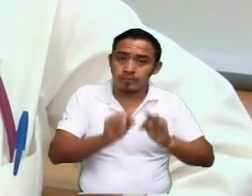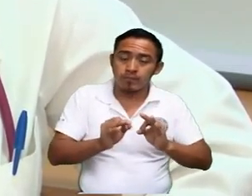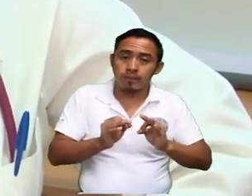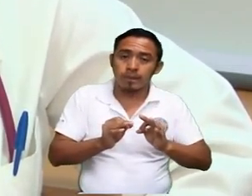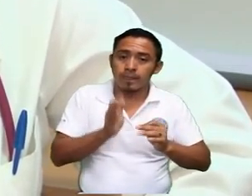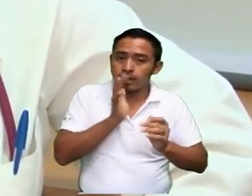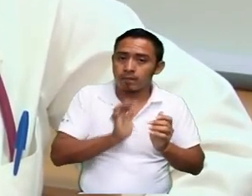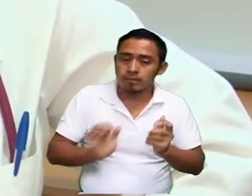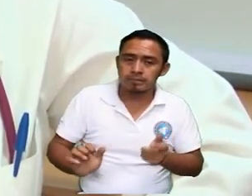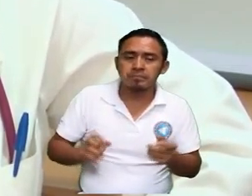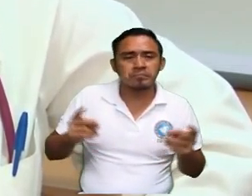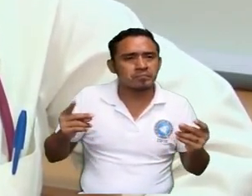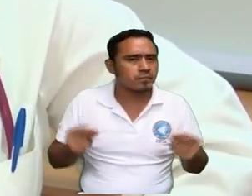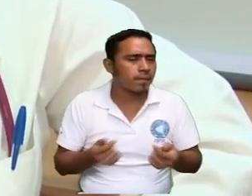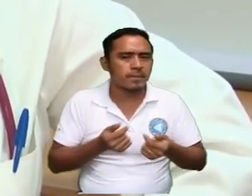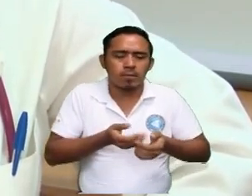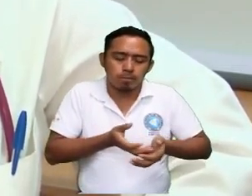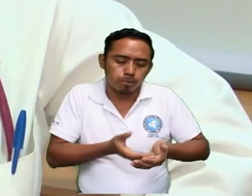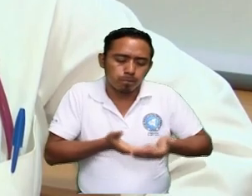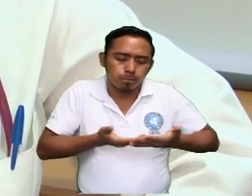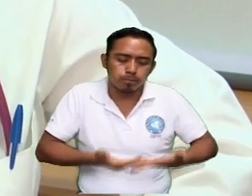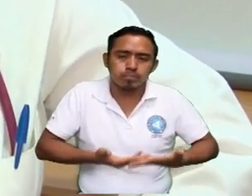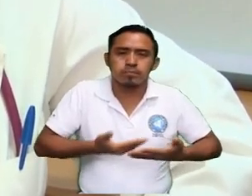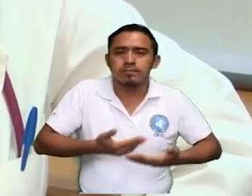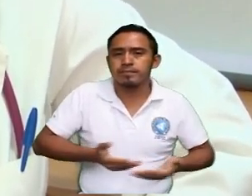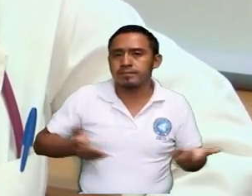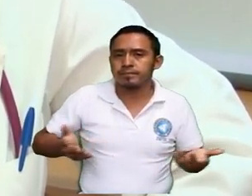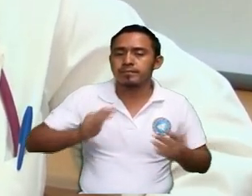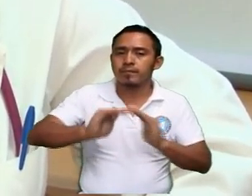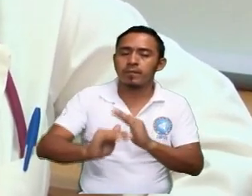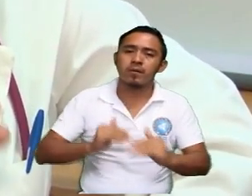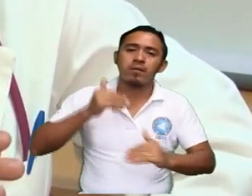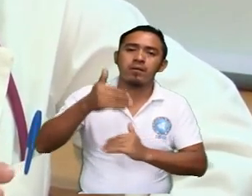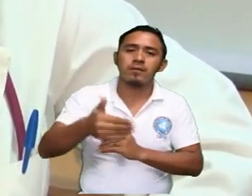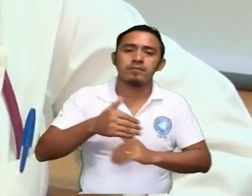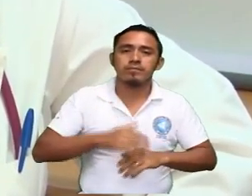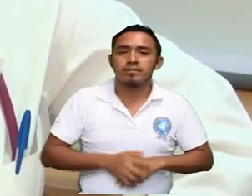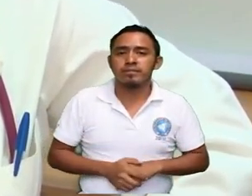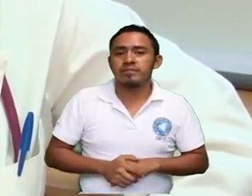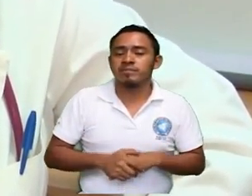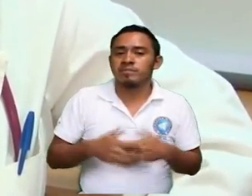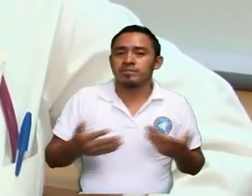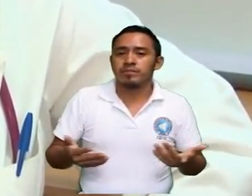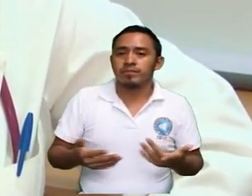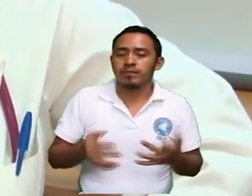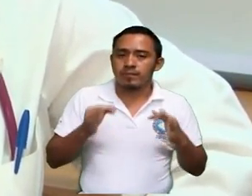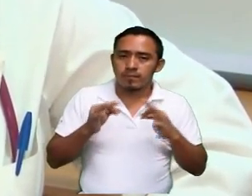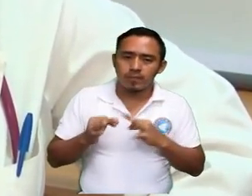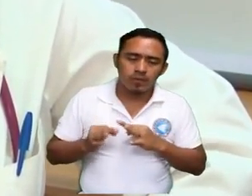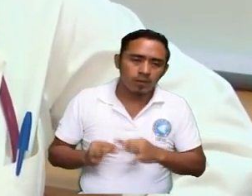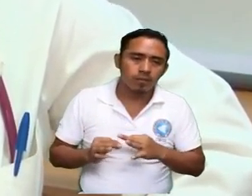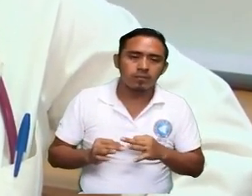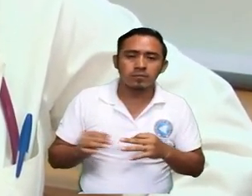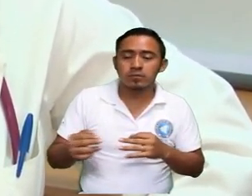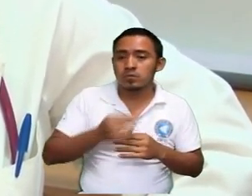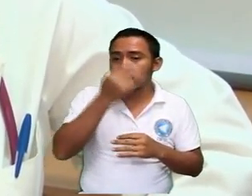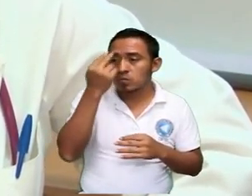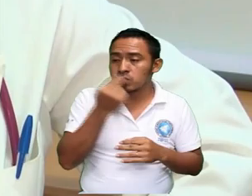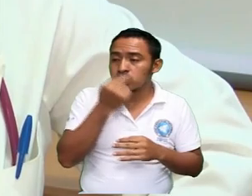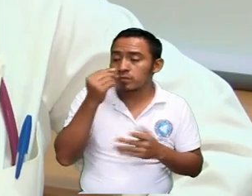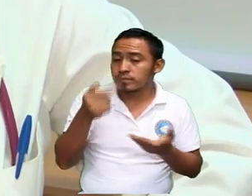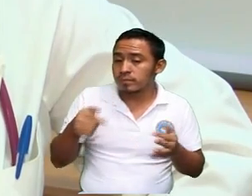que el niño gane peso más rápidamente. Y para posterior poderle dar un seguimiento en la consulta externa, que es donde estamos